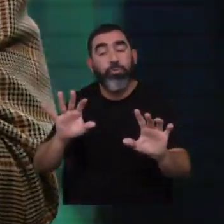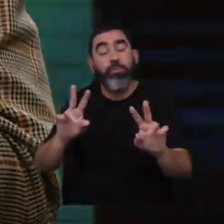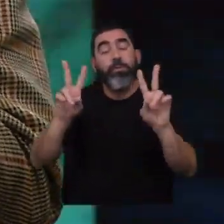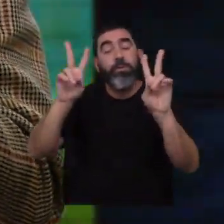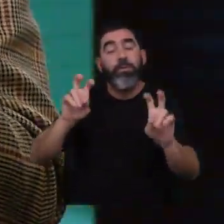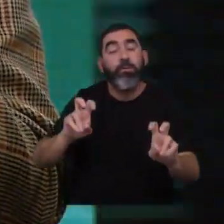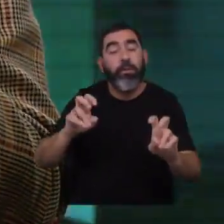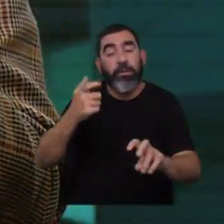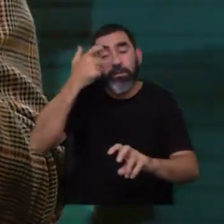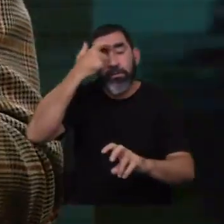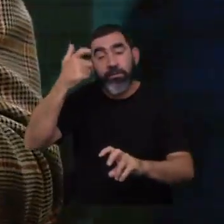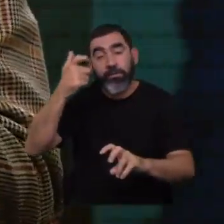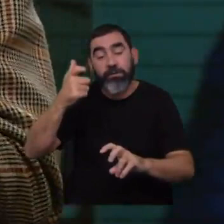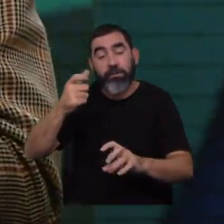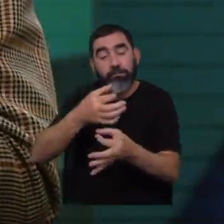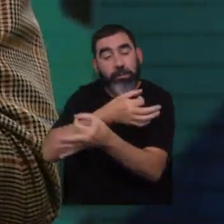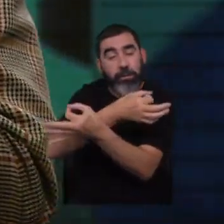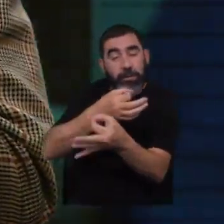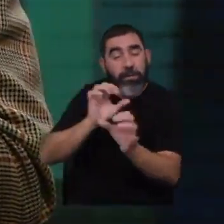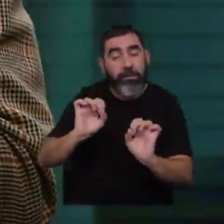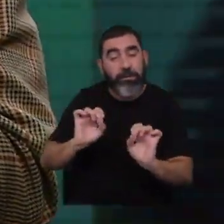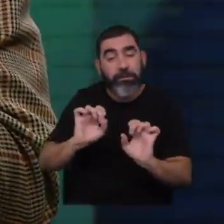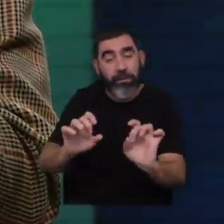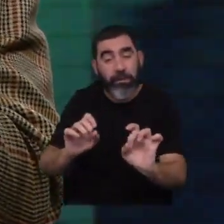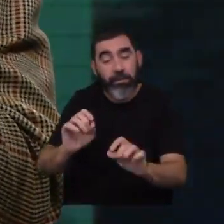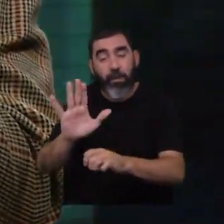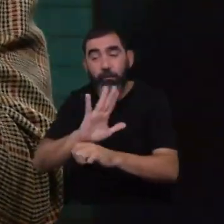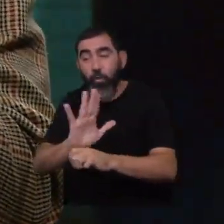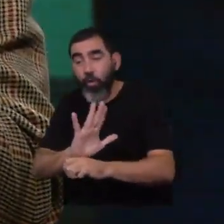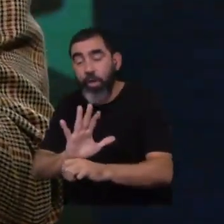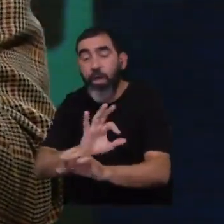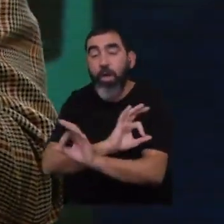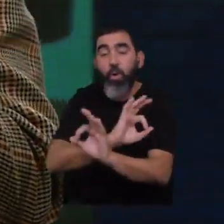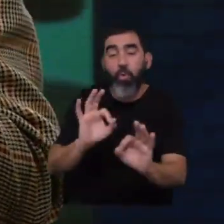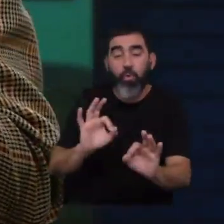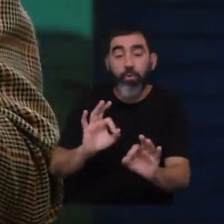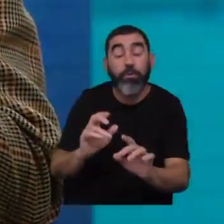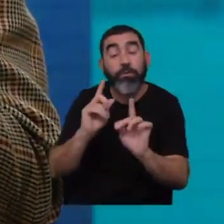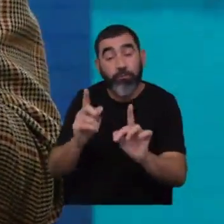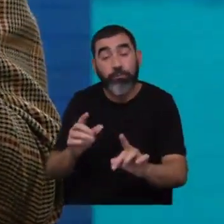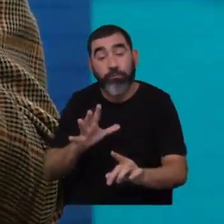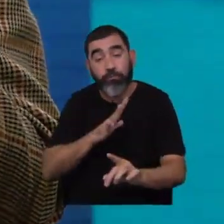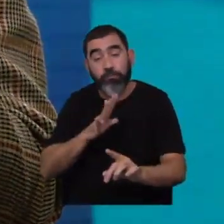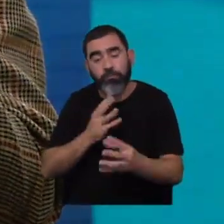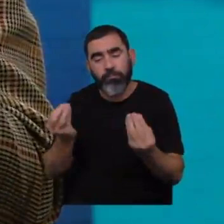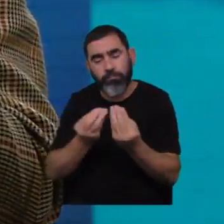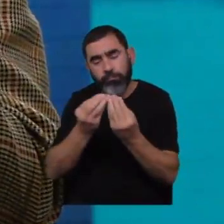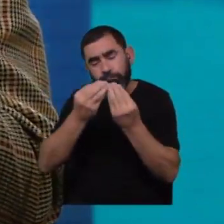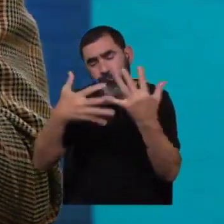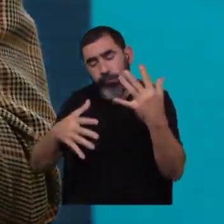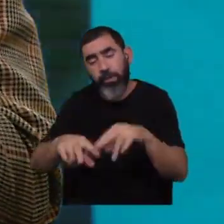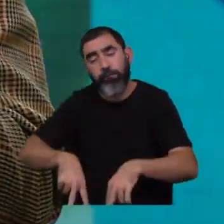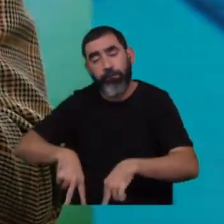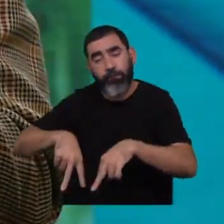a las ciencias exactas y naturales, las ciencias biológicas, también tenemos una cantidad de investigación que se